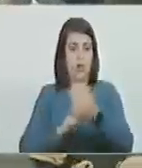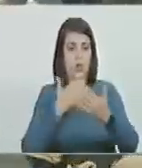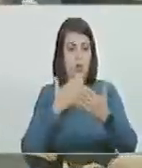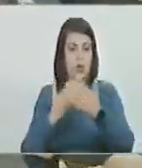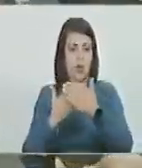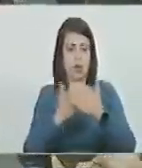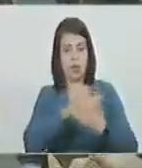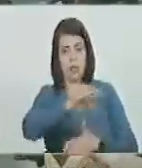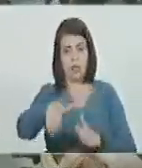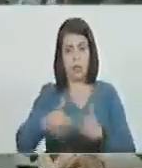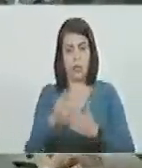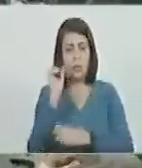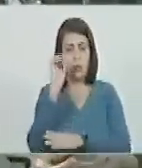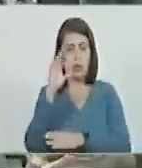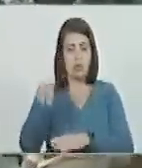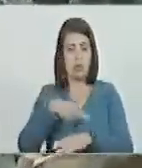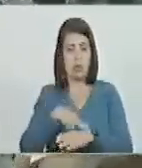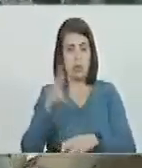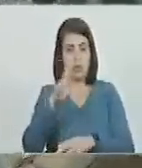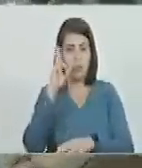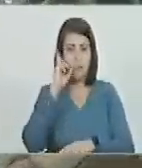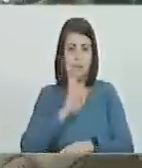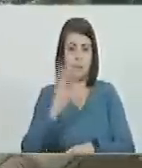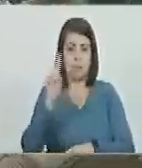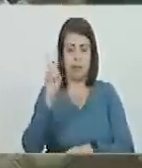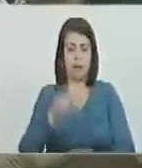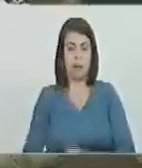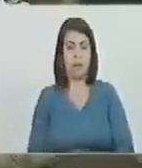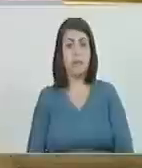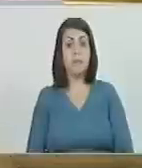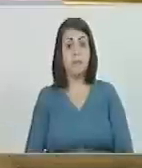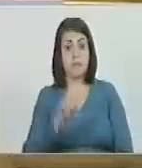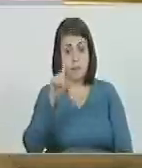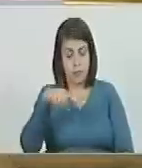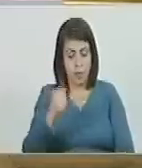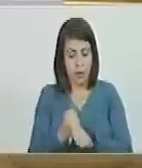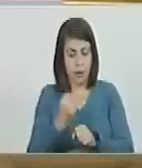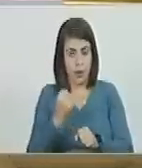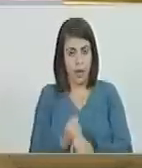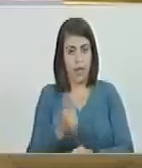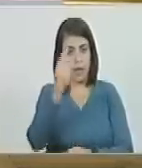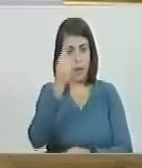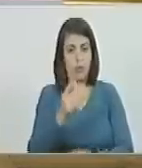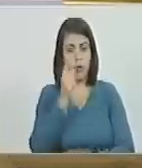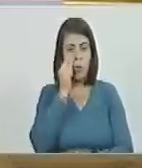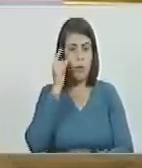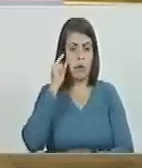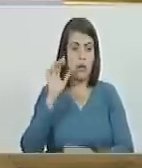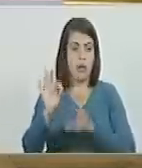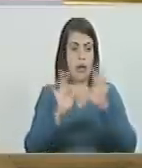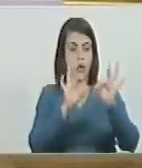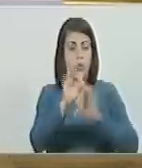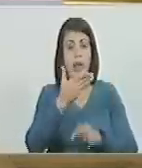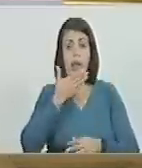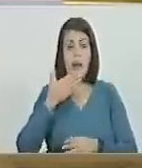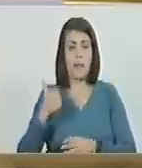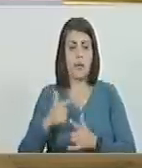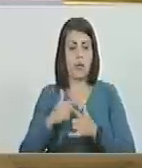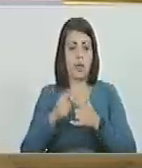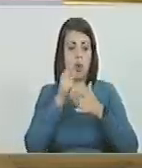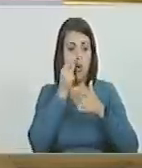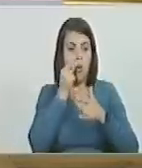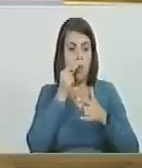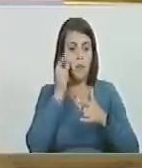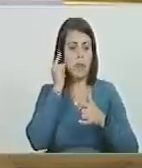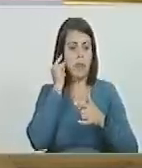agradecimiento de la Asamblea Nacional de la República Bolivariana de Venezuela, y a trabajar ahora, diputadas y diputados, para escoger a las mejores, a los